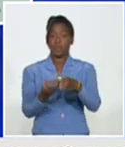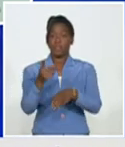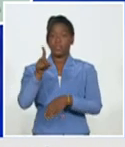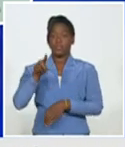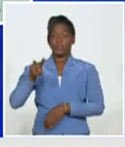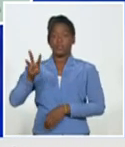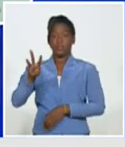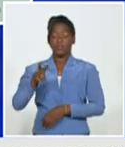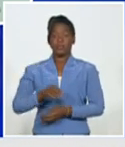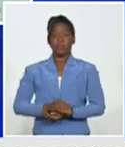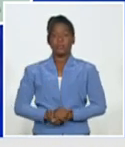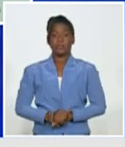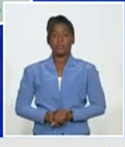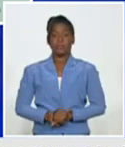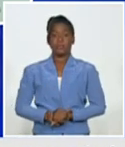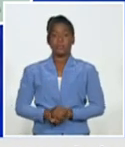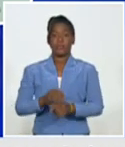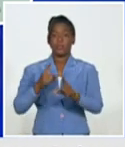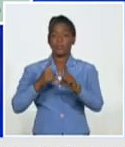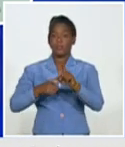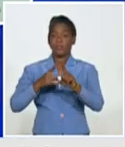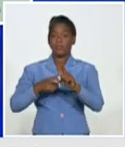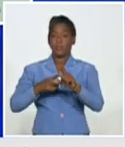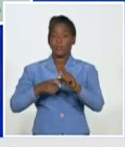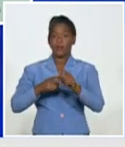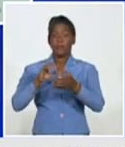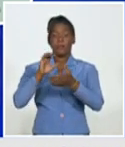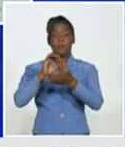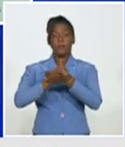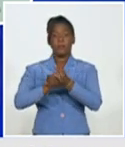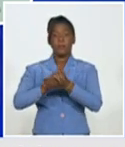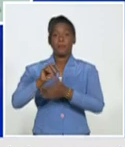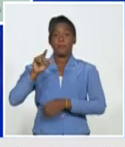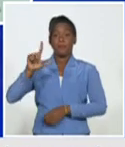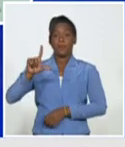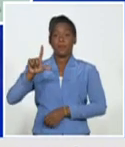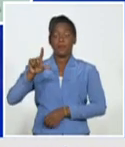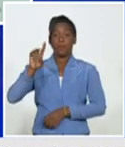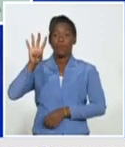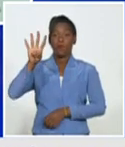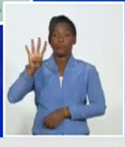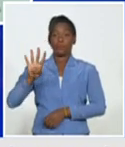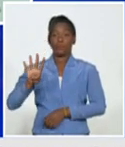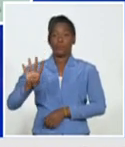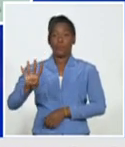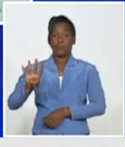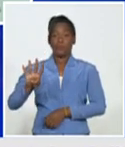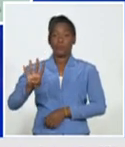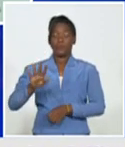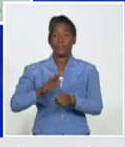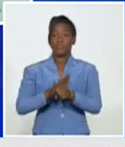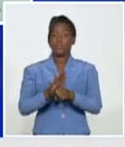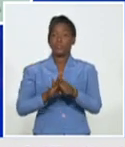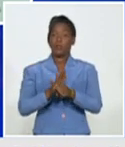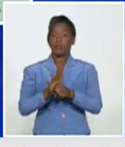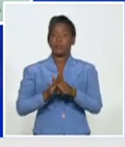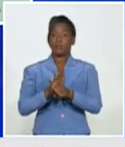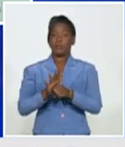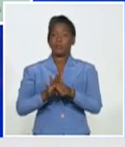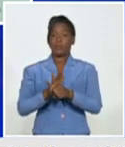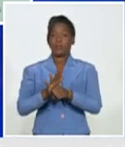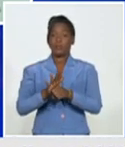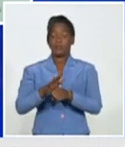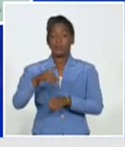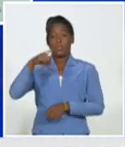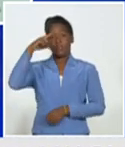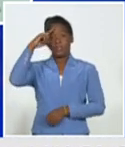De Quibicán y Melena del Sur, 4 de cada uno, y de San José de las Lajas y San Nicolás